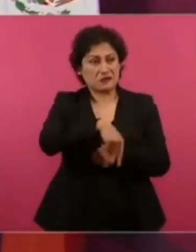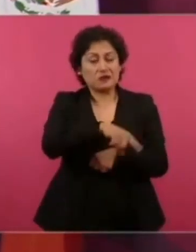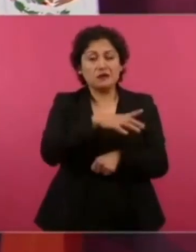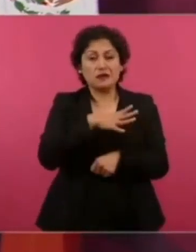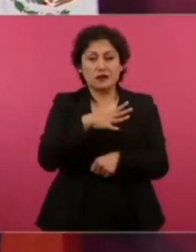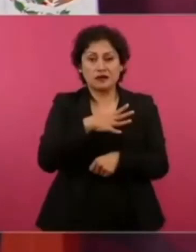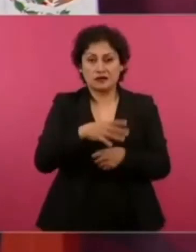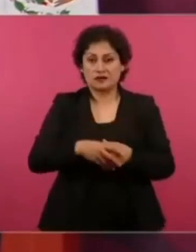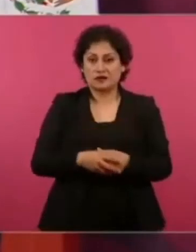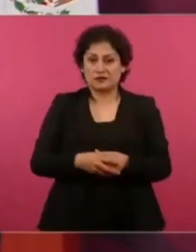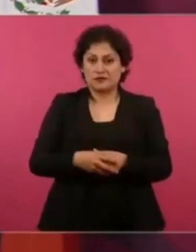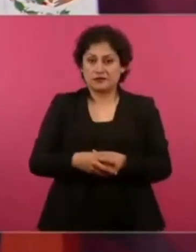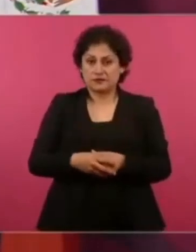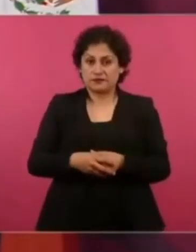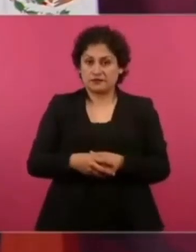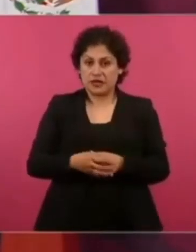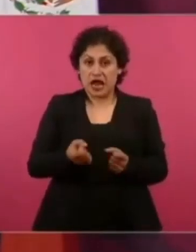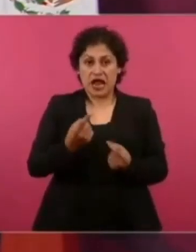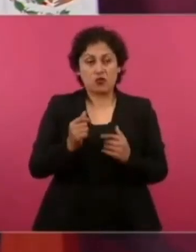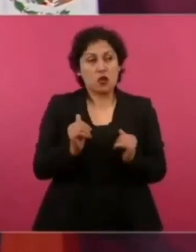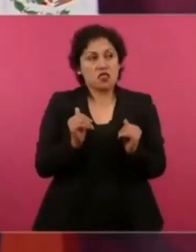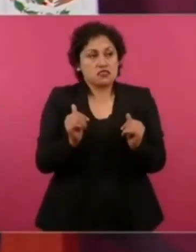y a potentados.